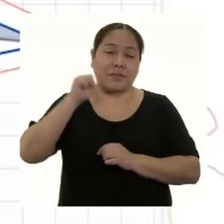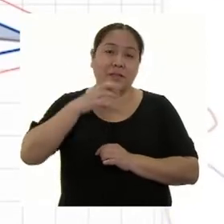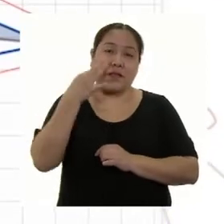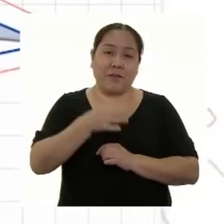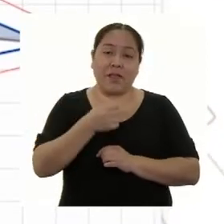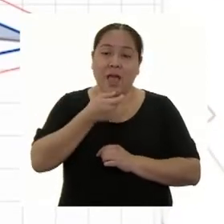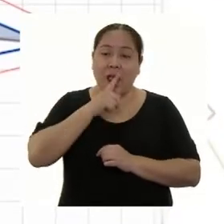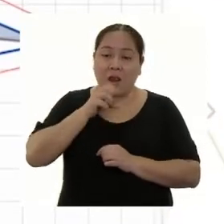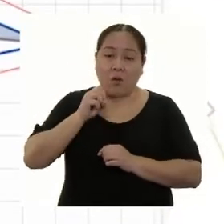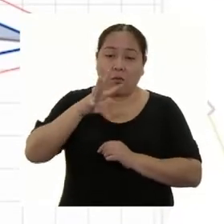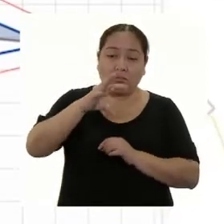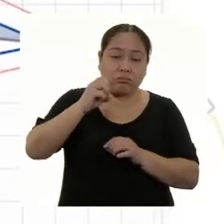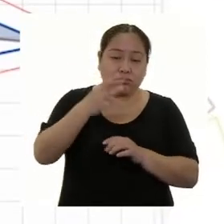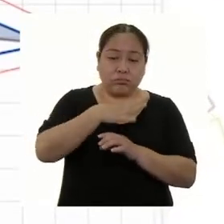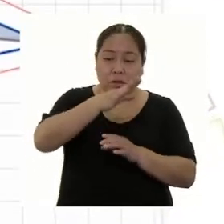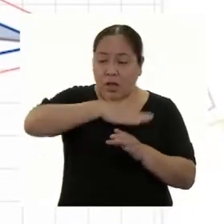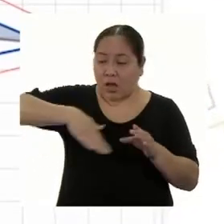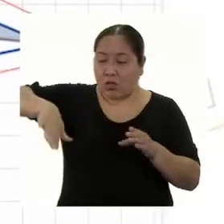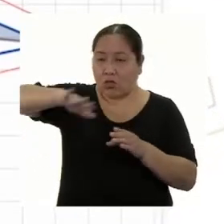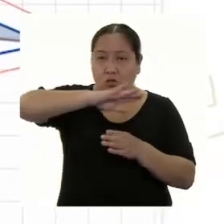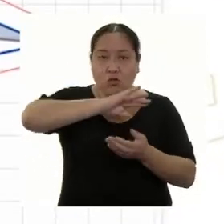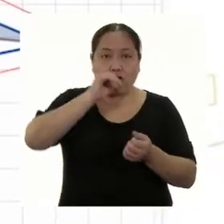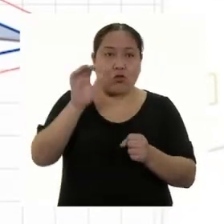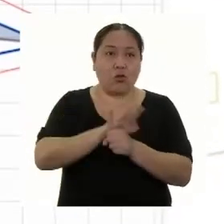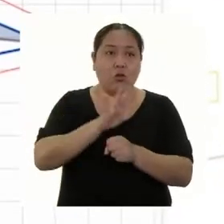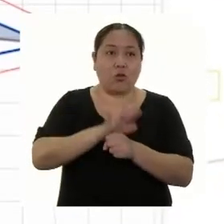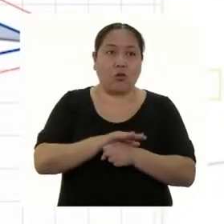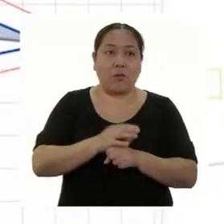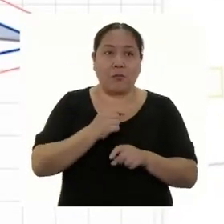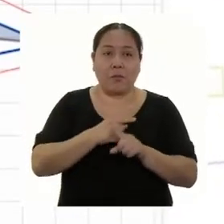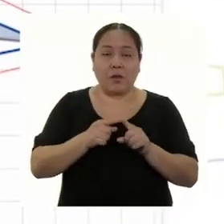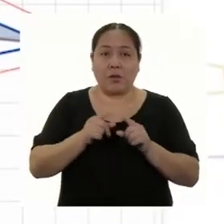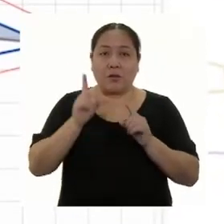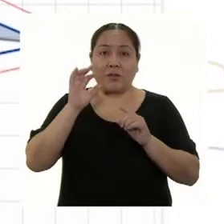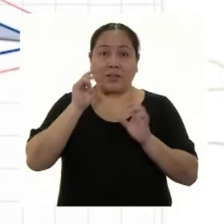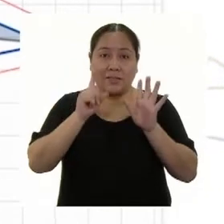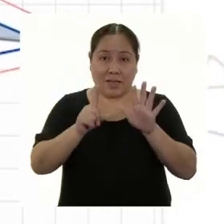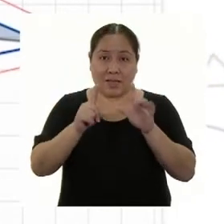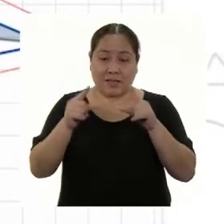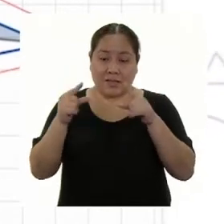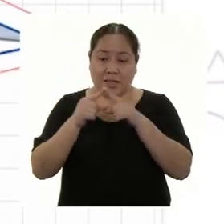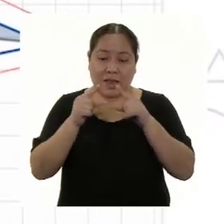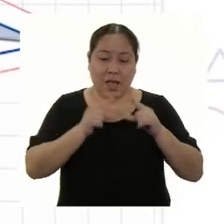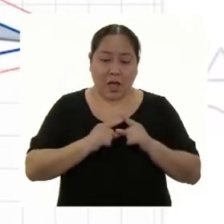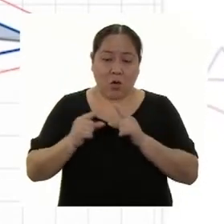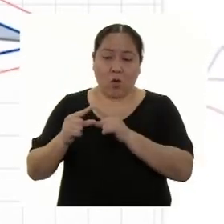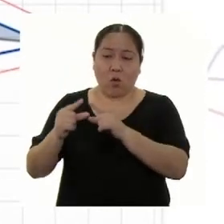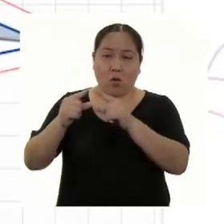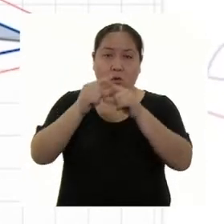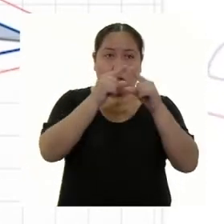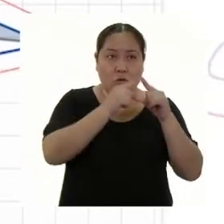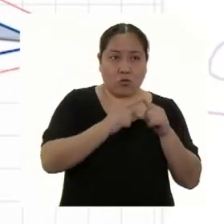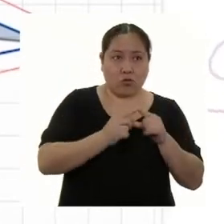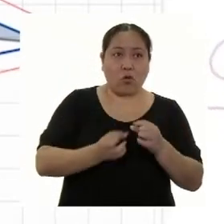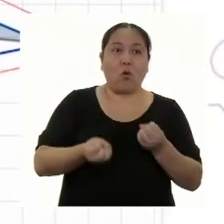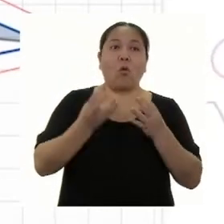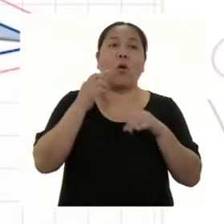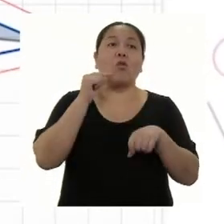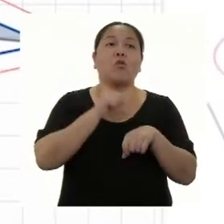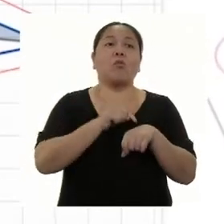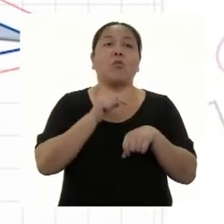regar todo el terreno. Pero, si se han formado 6 triángulos, entonces, ¿cuántos